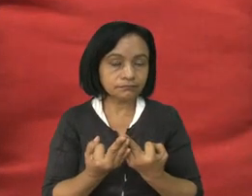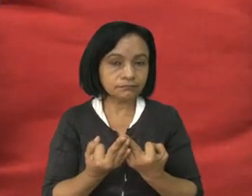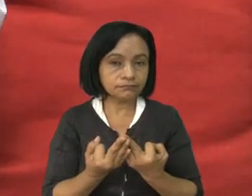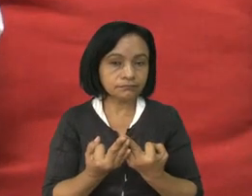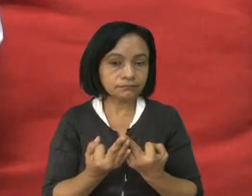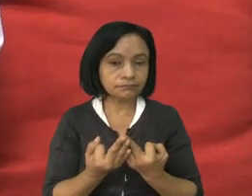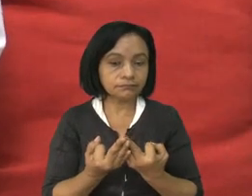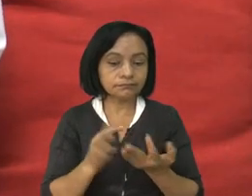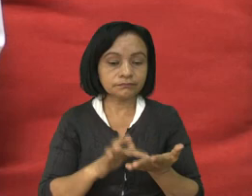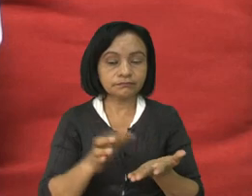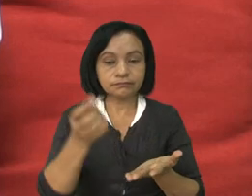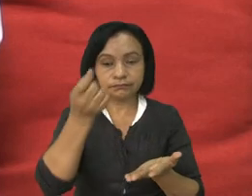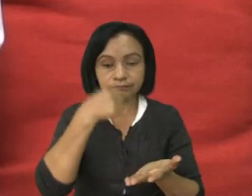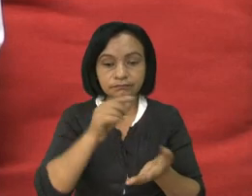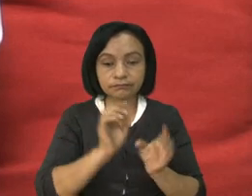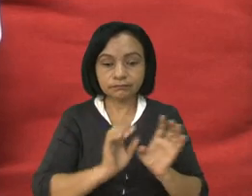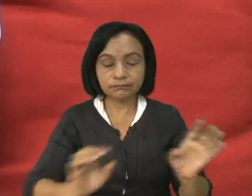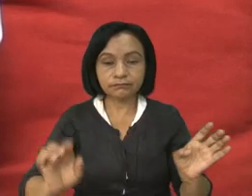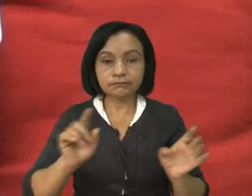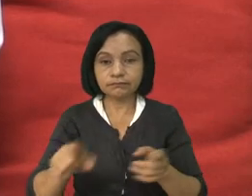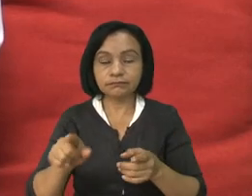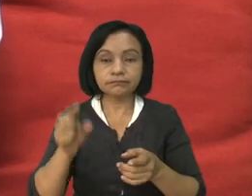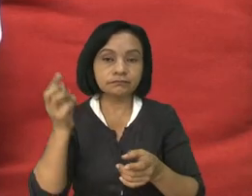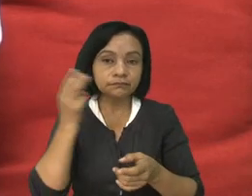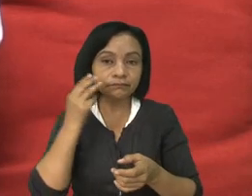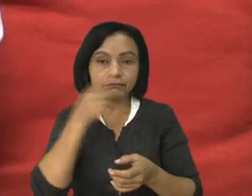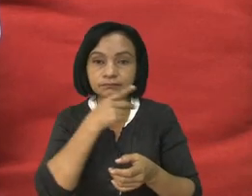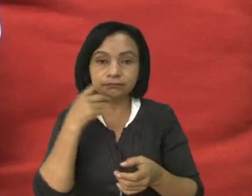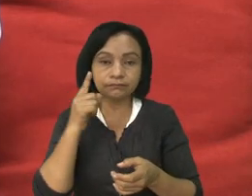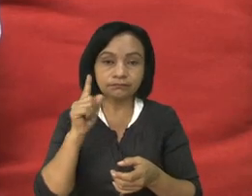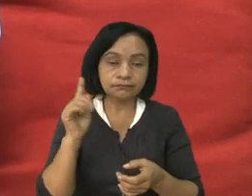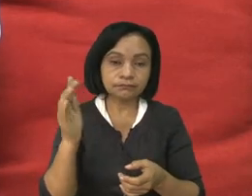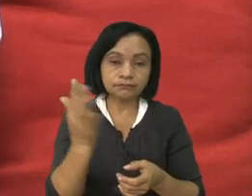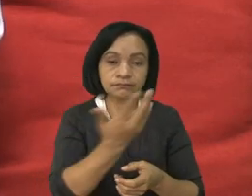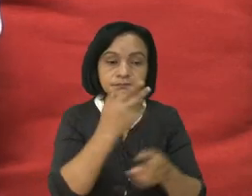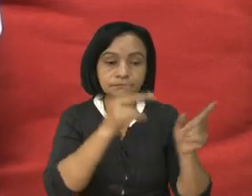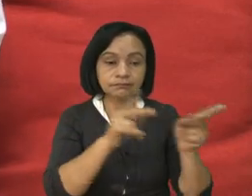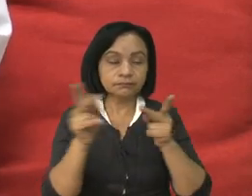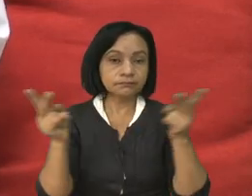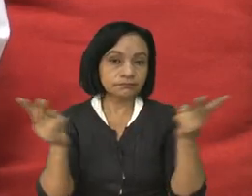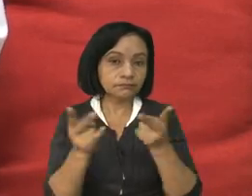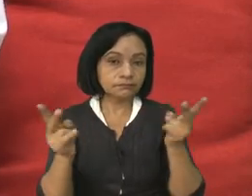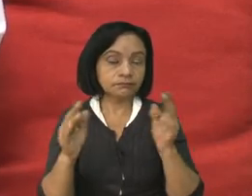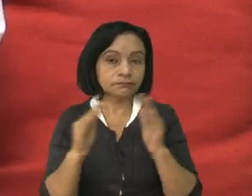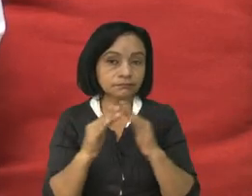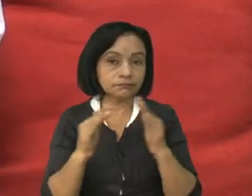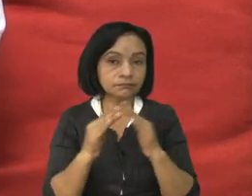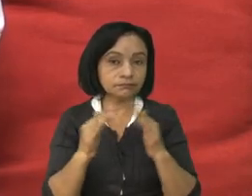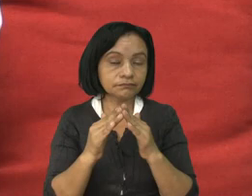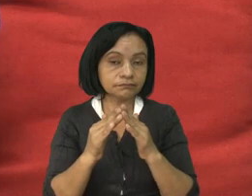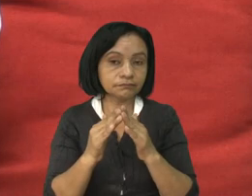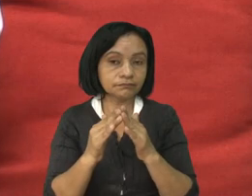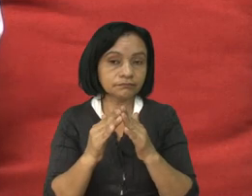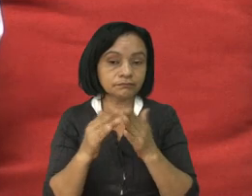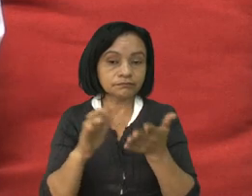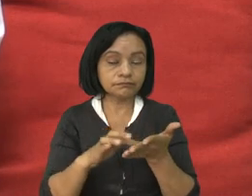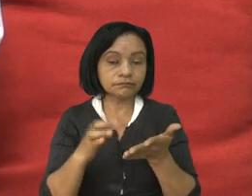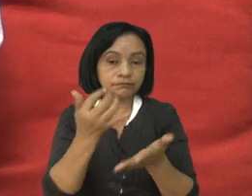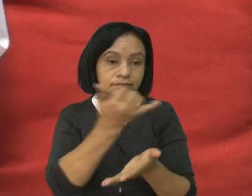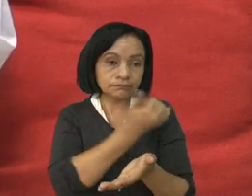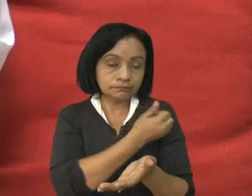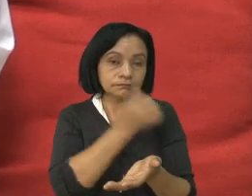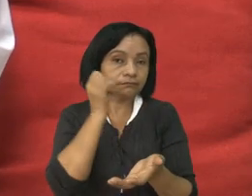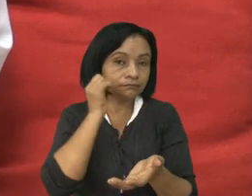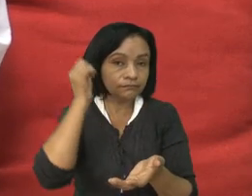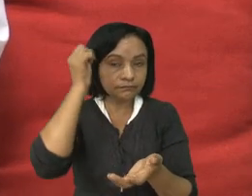Se le da el desparasitante al niño, pero también se le da a la mamá, al papá, a todas las personas que viven en la casa. Esto es como la vacunación de adulto, igual